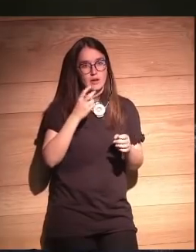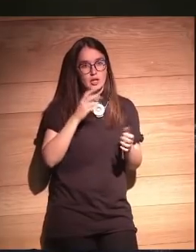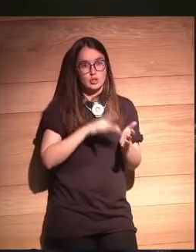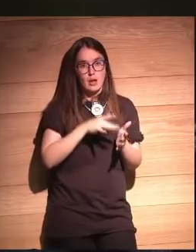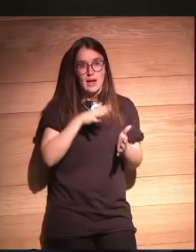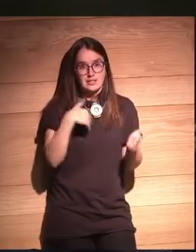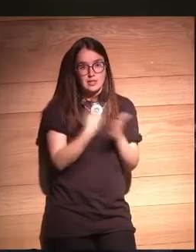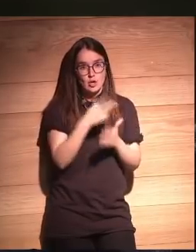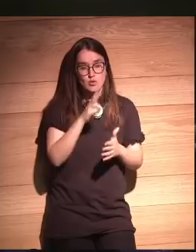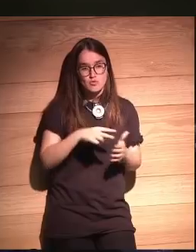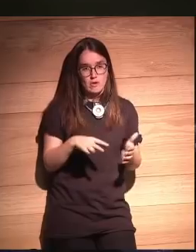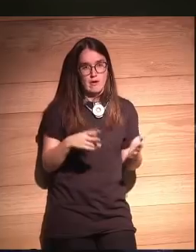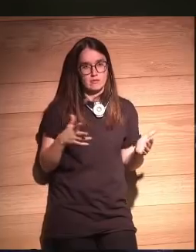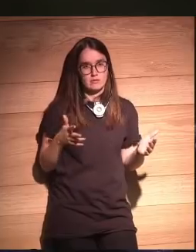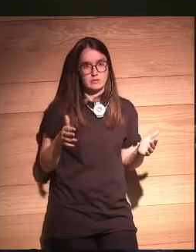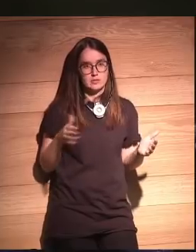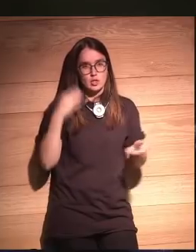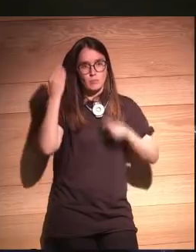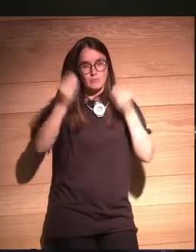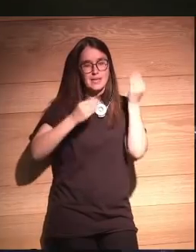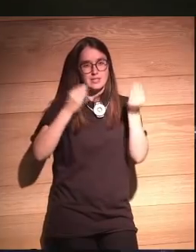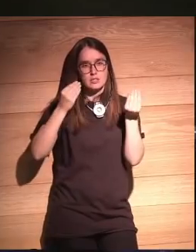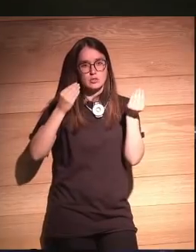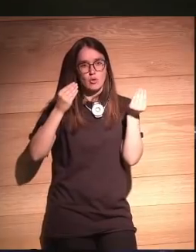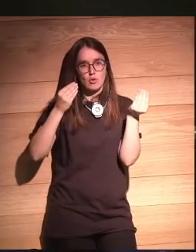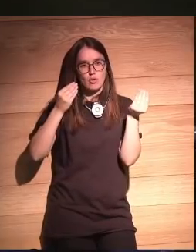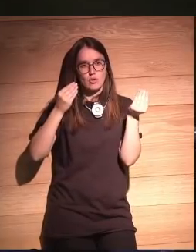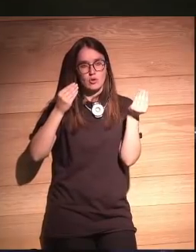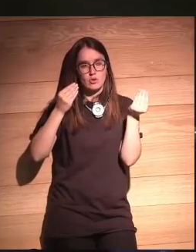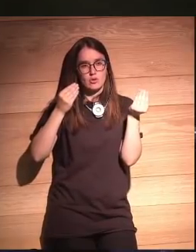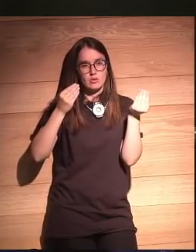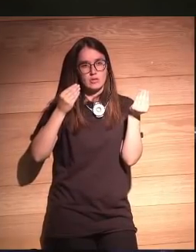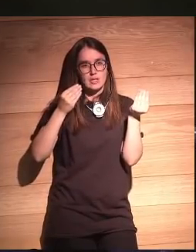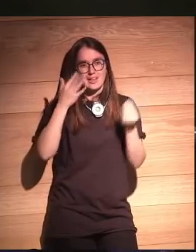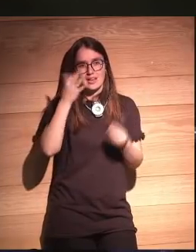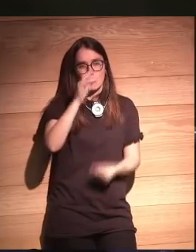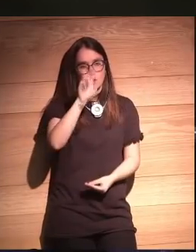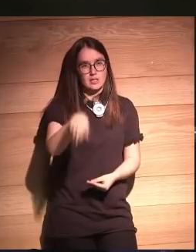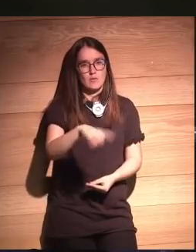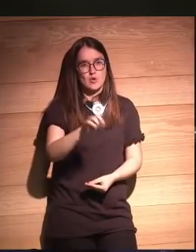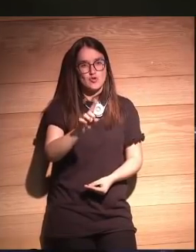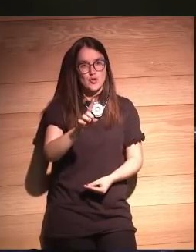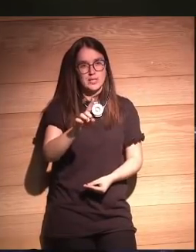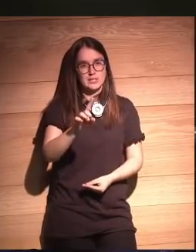alías o nunca te enfrentas. Y creo que no nos hace ningún favor